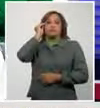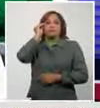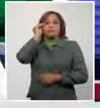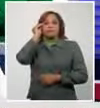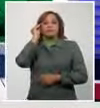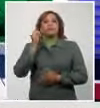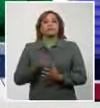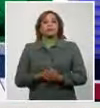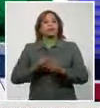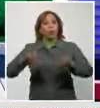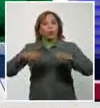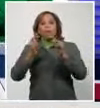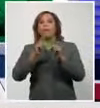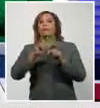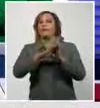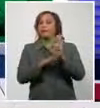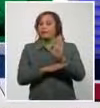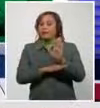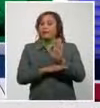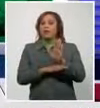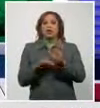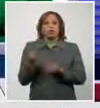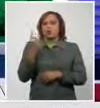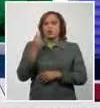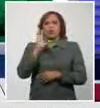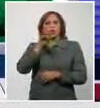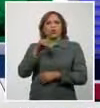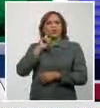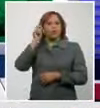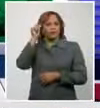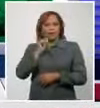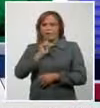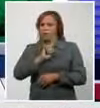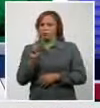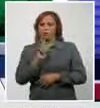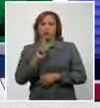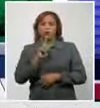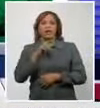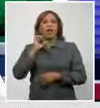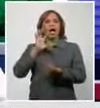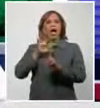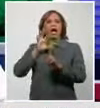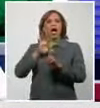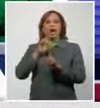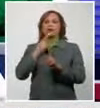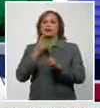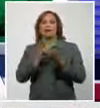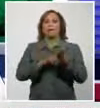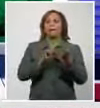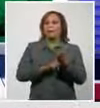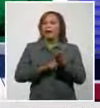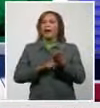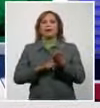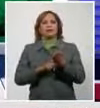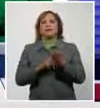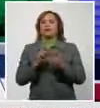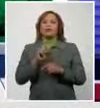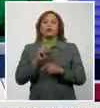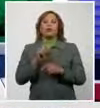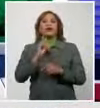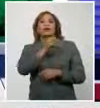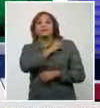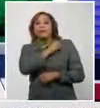no es solo, que es lo que yo dije el sábado, no es solo la crítica al padre que uno ve, es el llamado a la